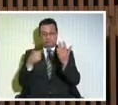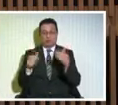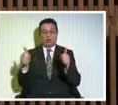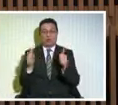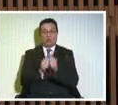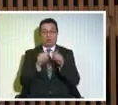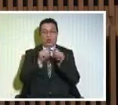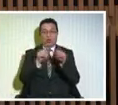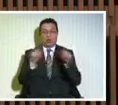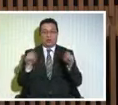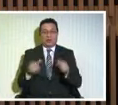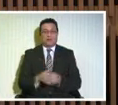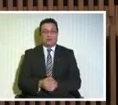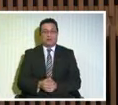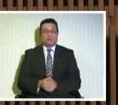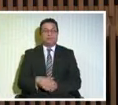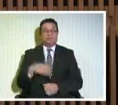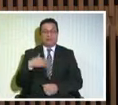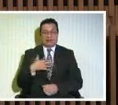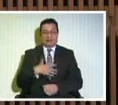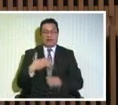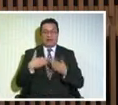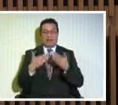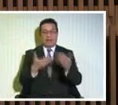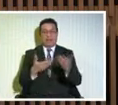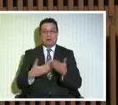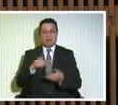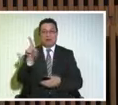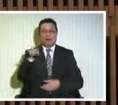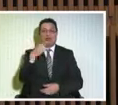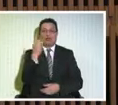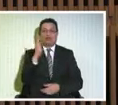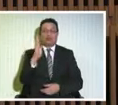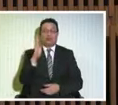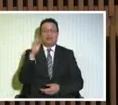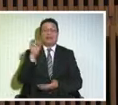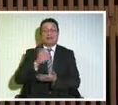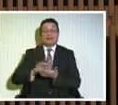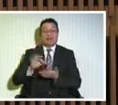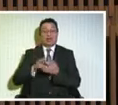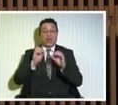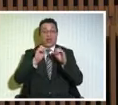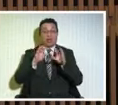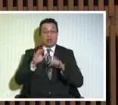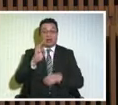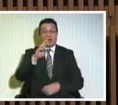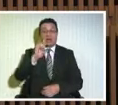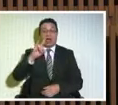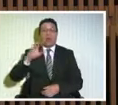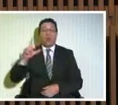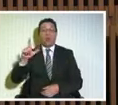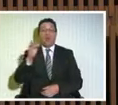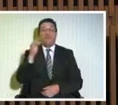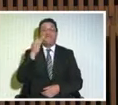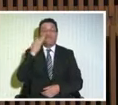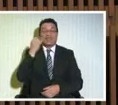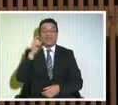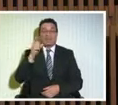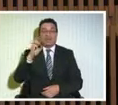ustedes. Queremos invitar al subsecretario de Educación, señor Raúl Figueroa, quien nos dará un